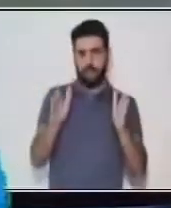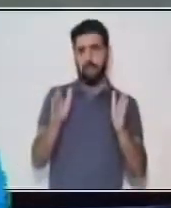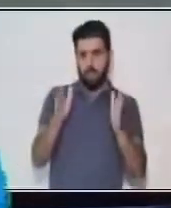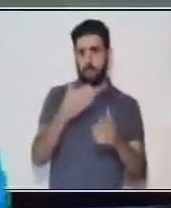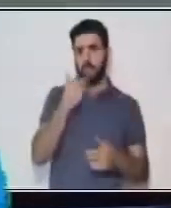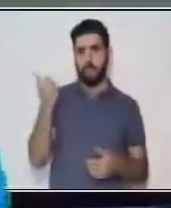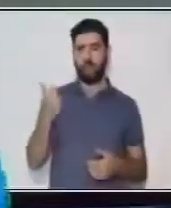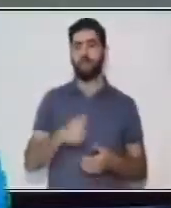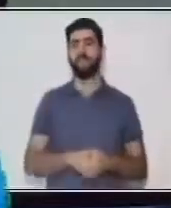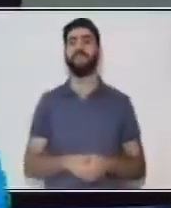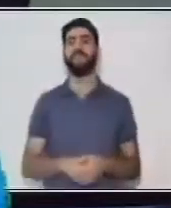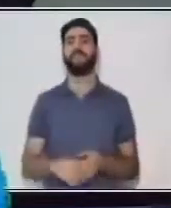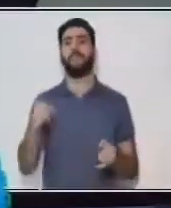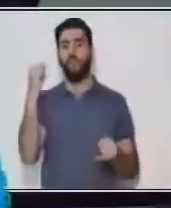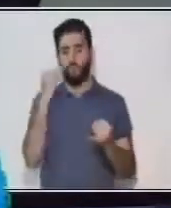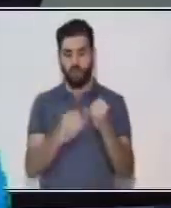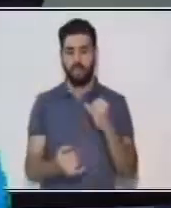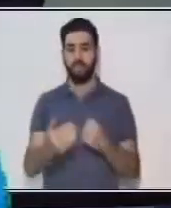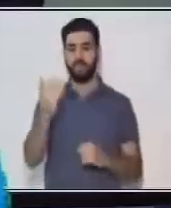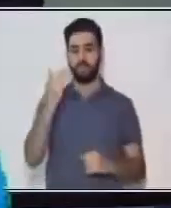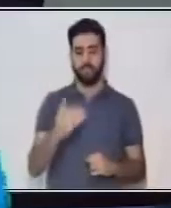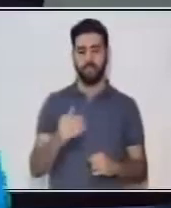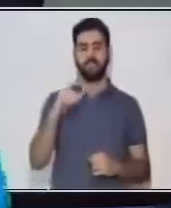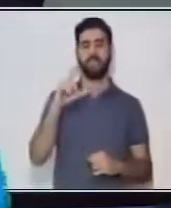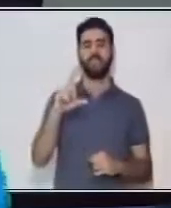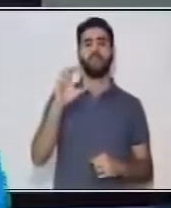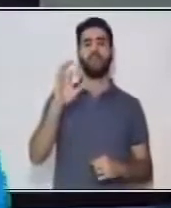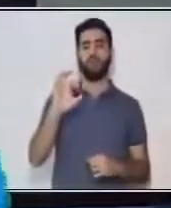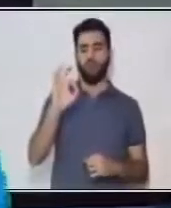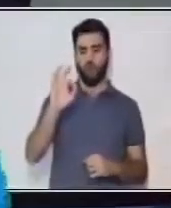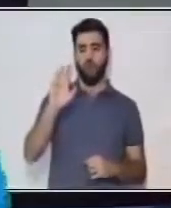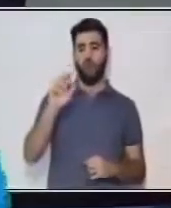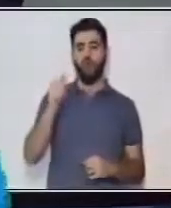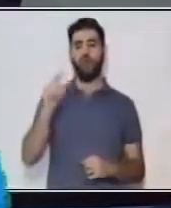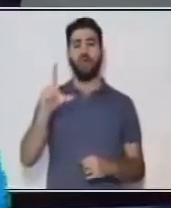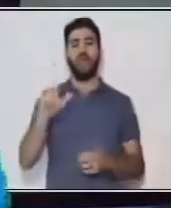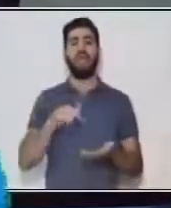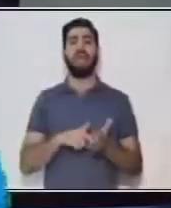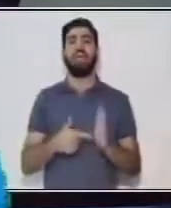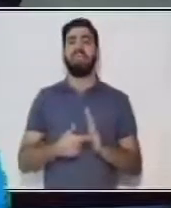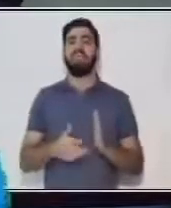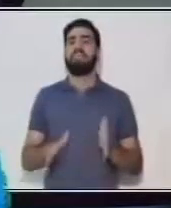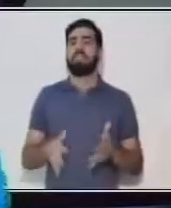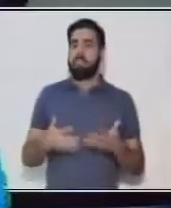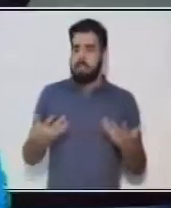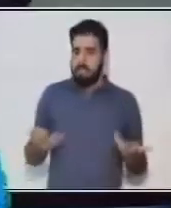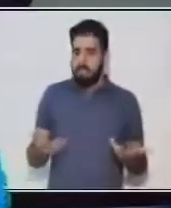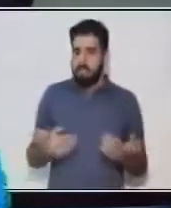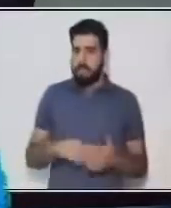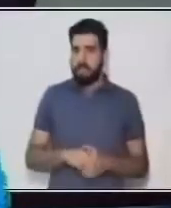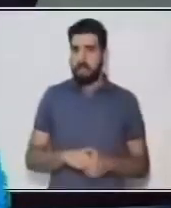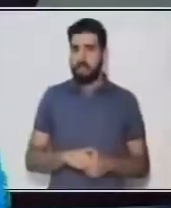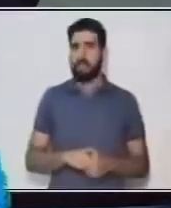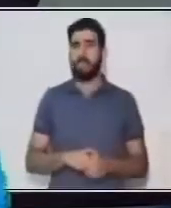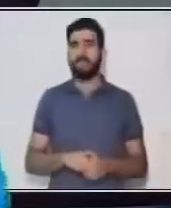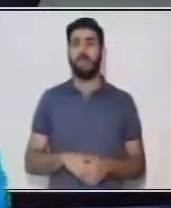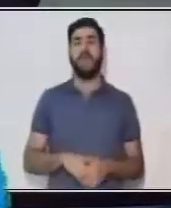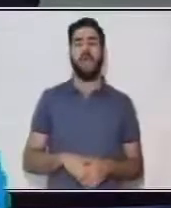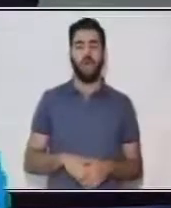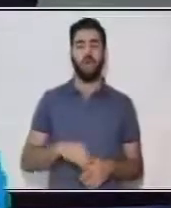por último, la lectura coral. Es el tipo de lectura que tiene como fin principal un empate en el ritmo